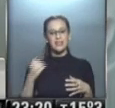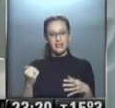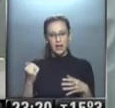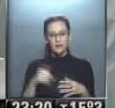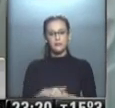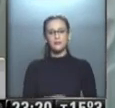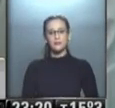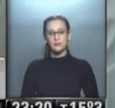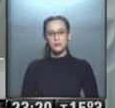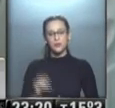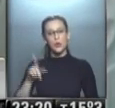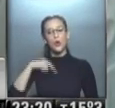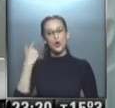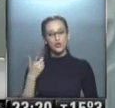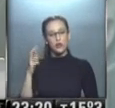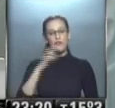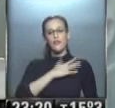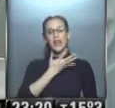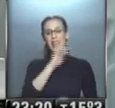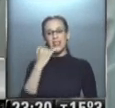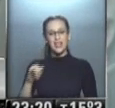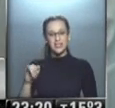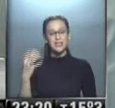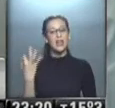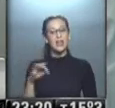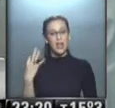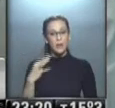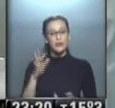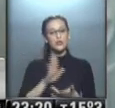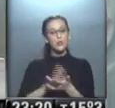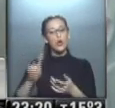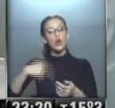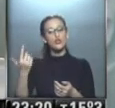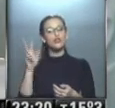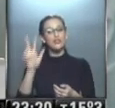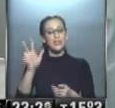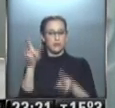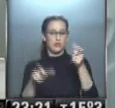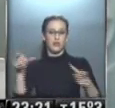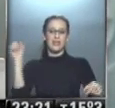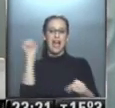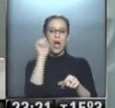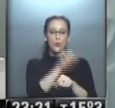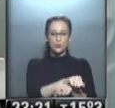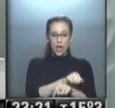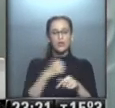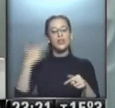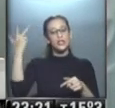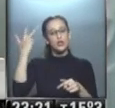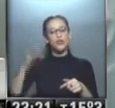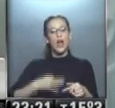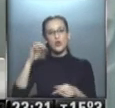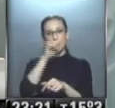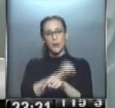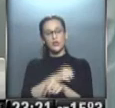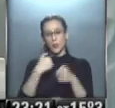Juan Carlos Fernández, también deberá expedirse sobre otros tres acusados, sobre las condenas a 18 años de prisión